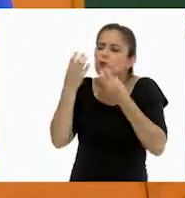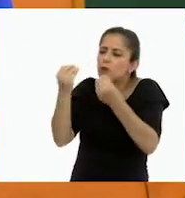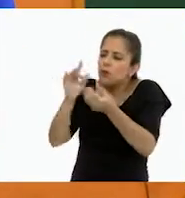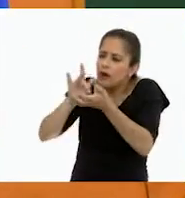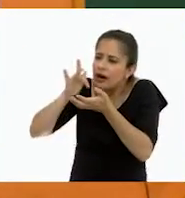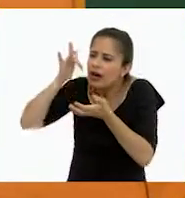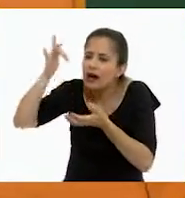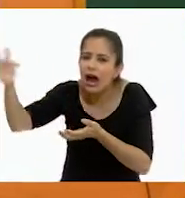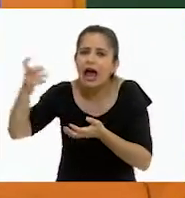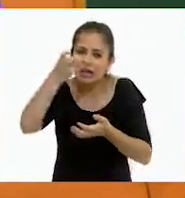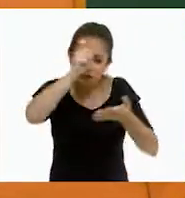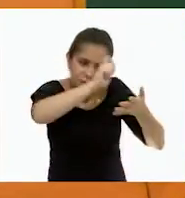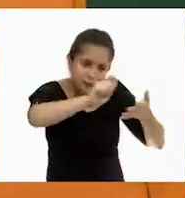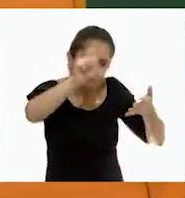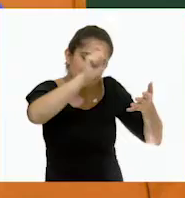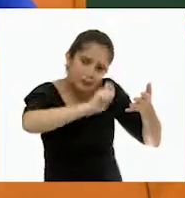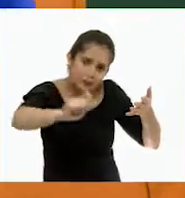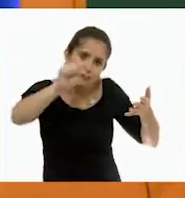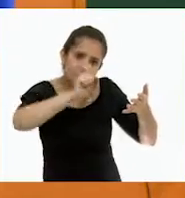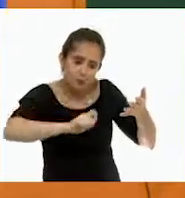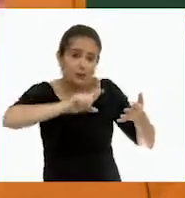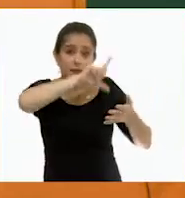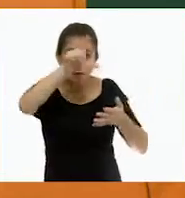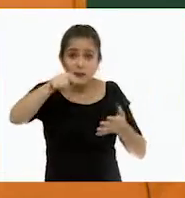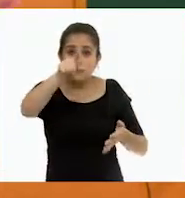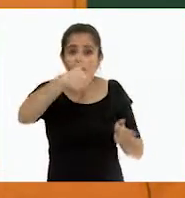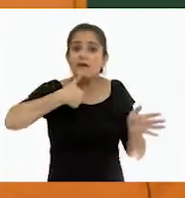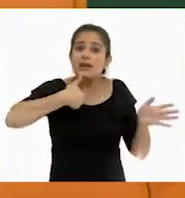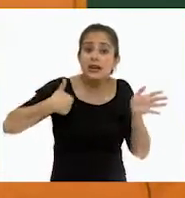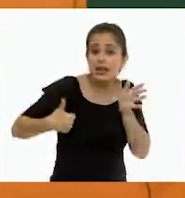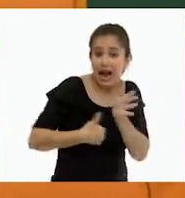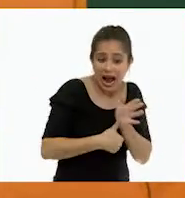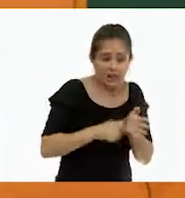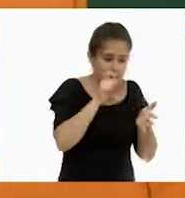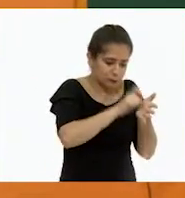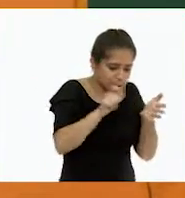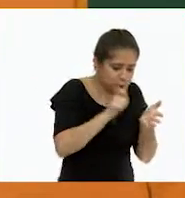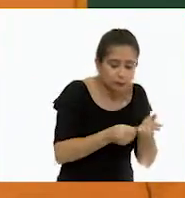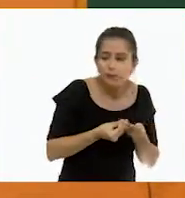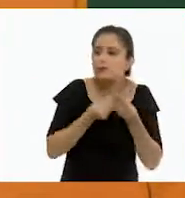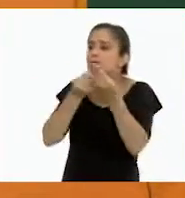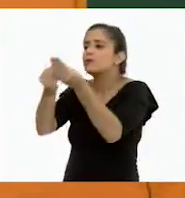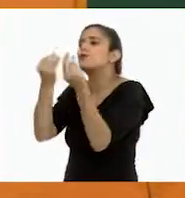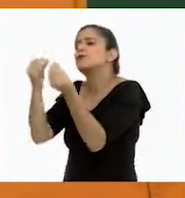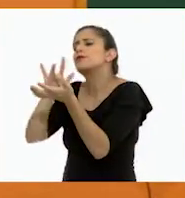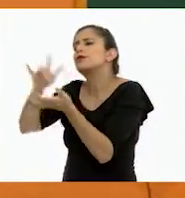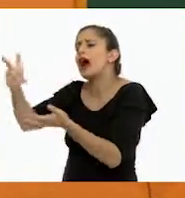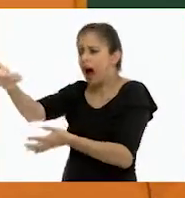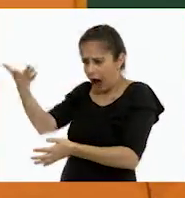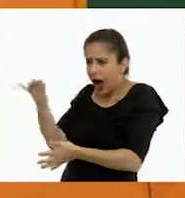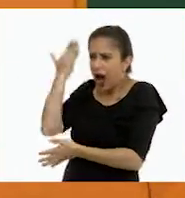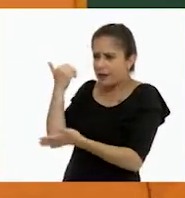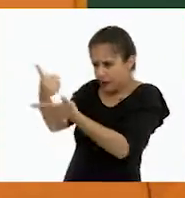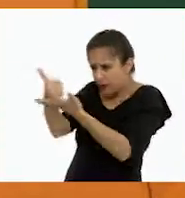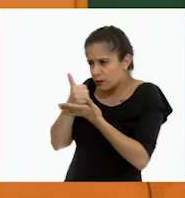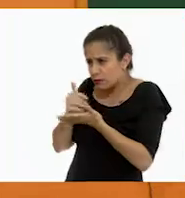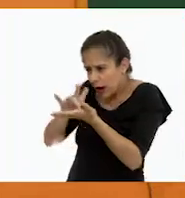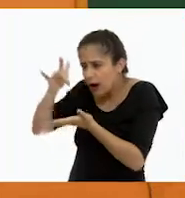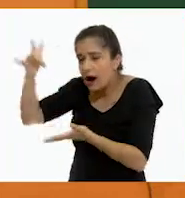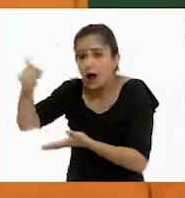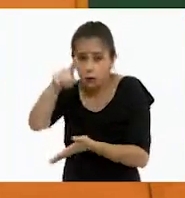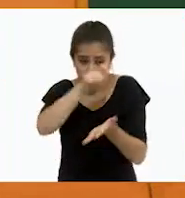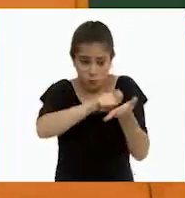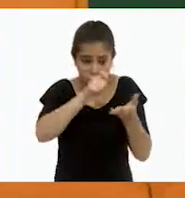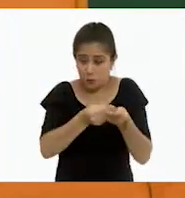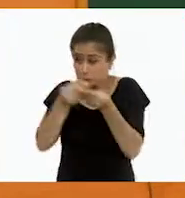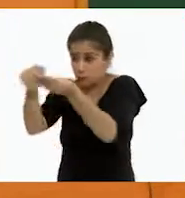y si lo pueden hacer y hacérselos llegar, si lo pueden hacer en persona, háganlo. Eso es lo más importante de todo. Y ese va a